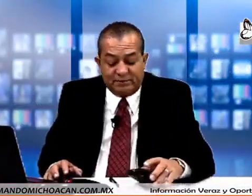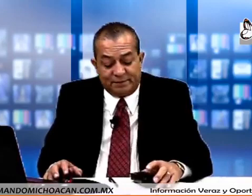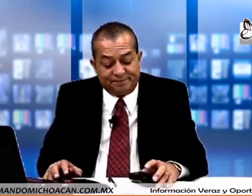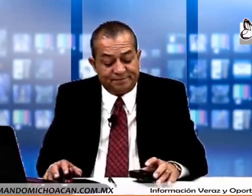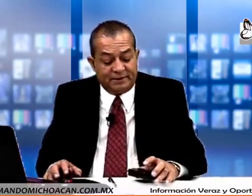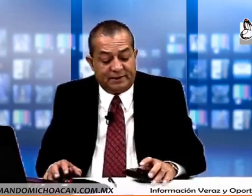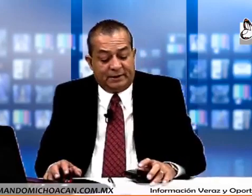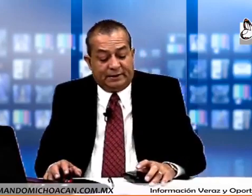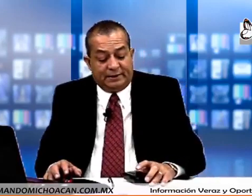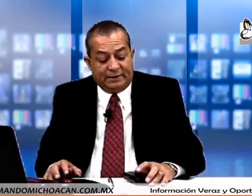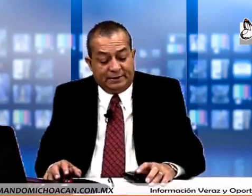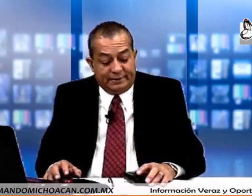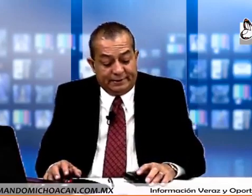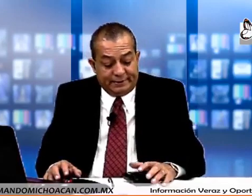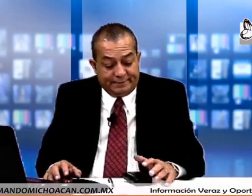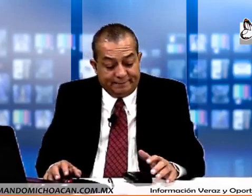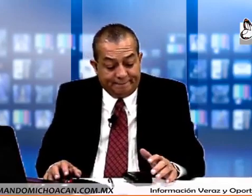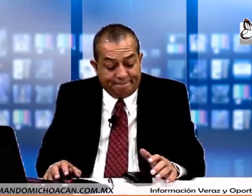siguiendo con el tema,